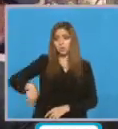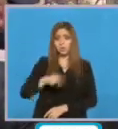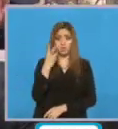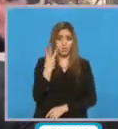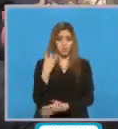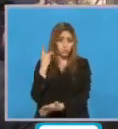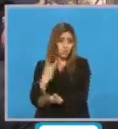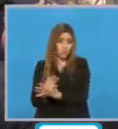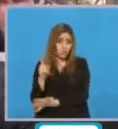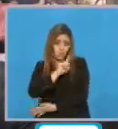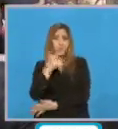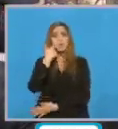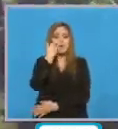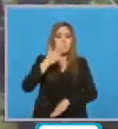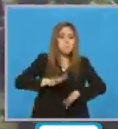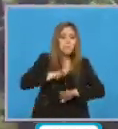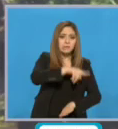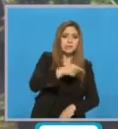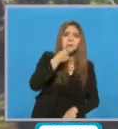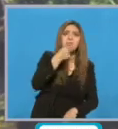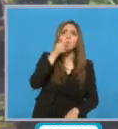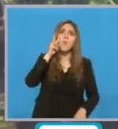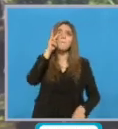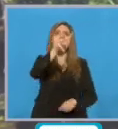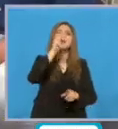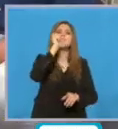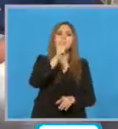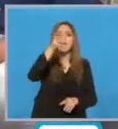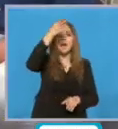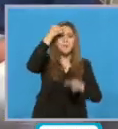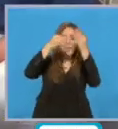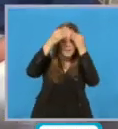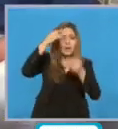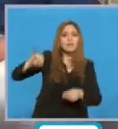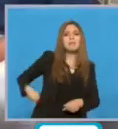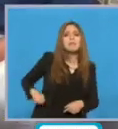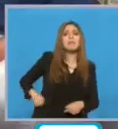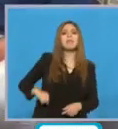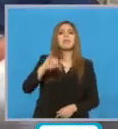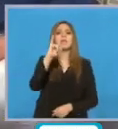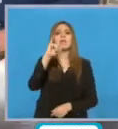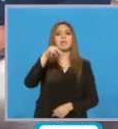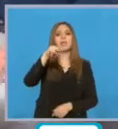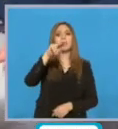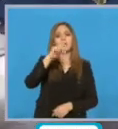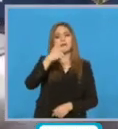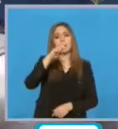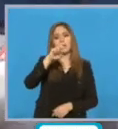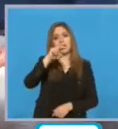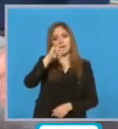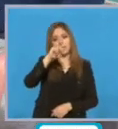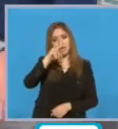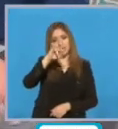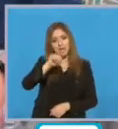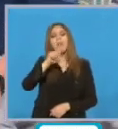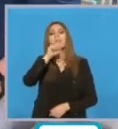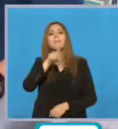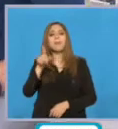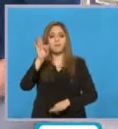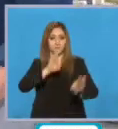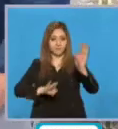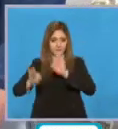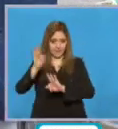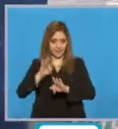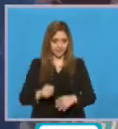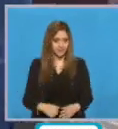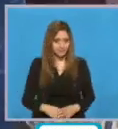y especialmente los niños, se interesen en estas ramas, tanto de la ingeniería como de la física. Definitivamente. Bueno, pues ahí está la invitación. Sí. Les